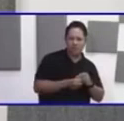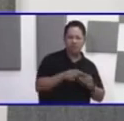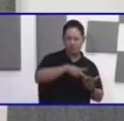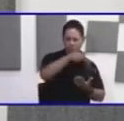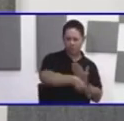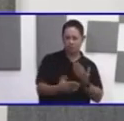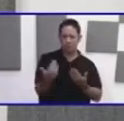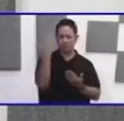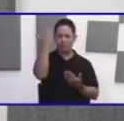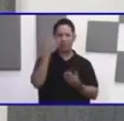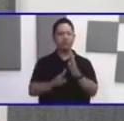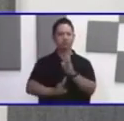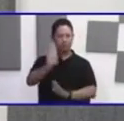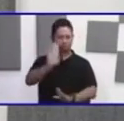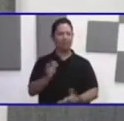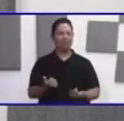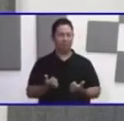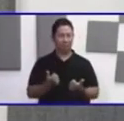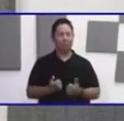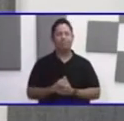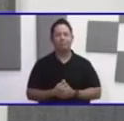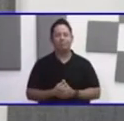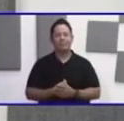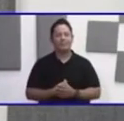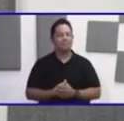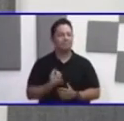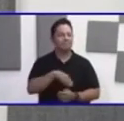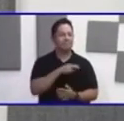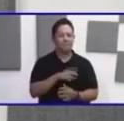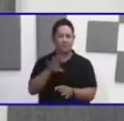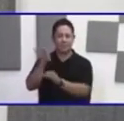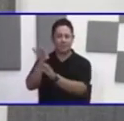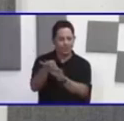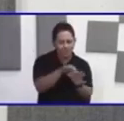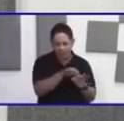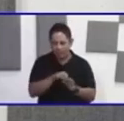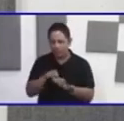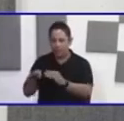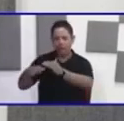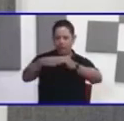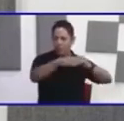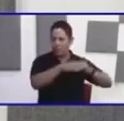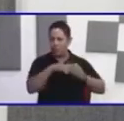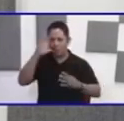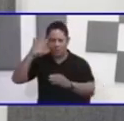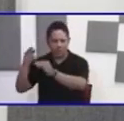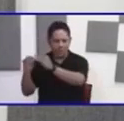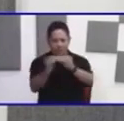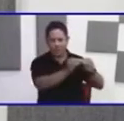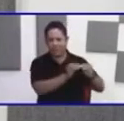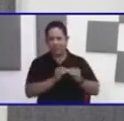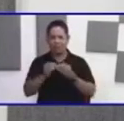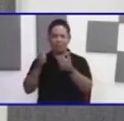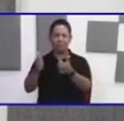ser exitoso. Hoy tuvimos una votación unánime de la Comisión de Gobierno y la Comisión de